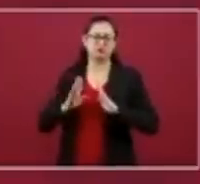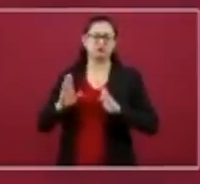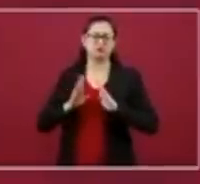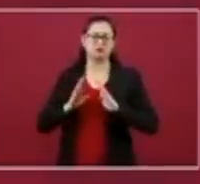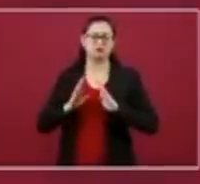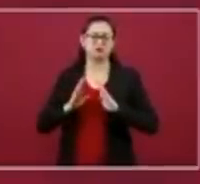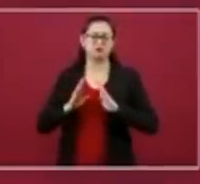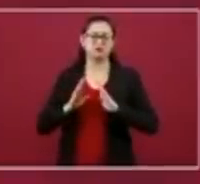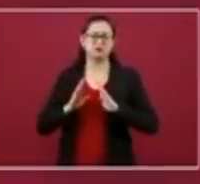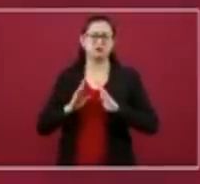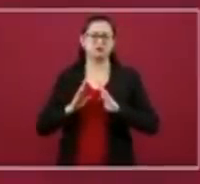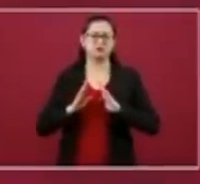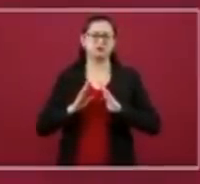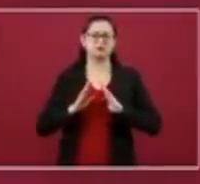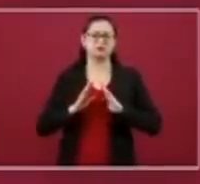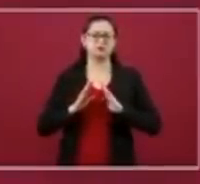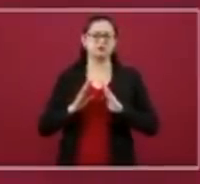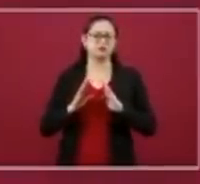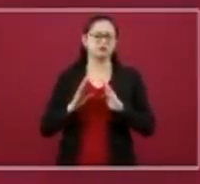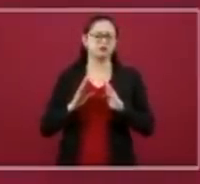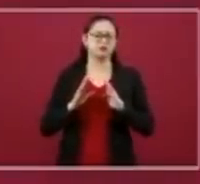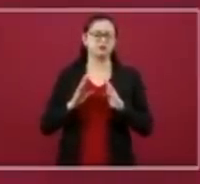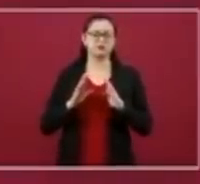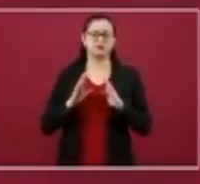y el